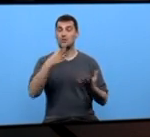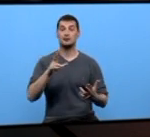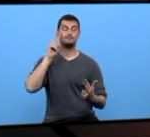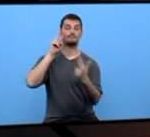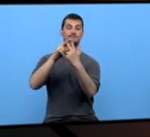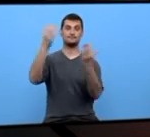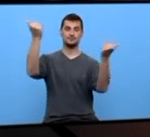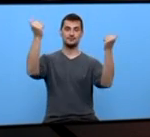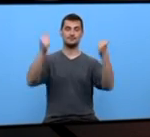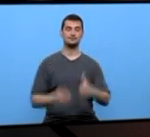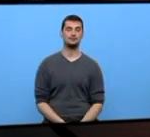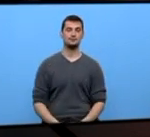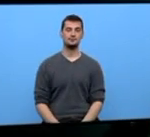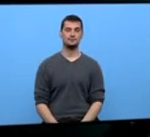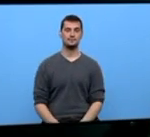Adeus.